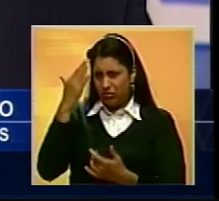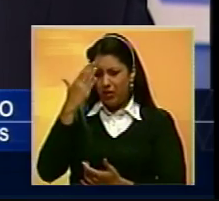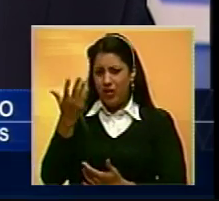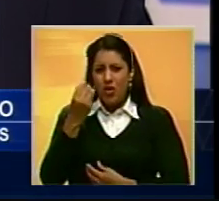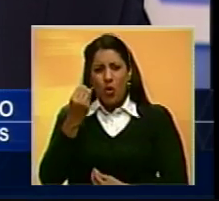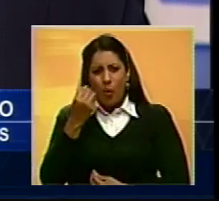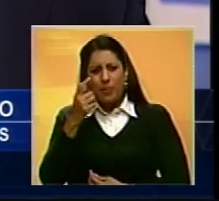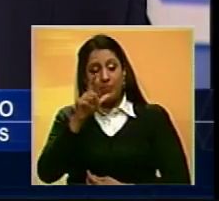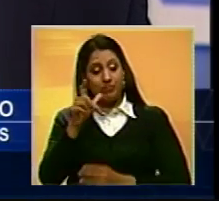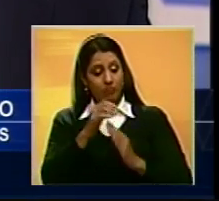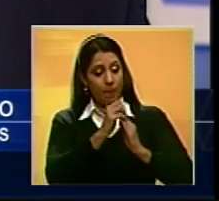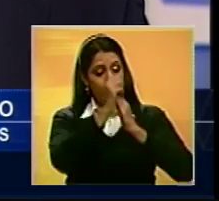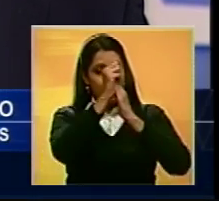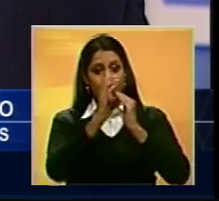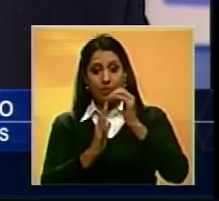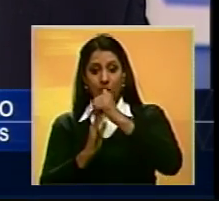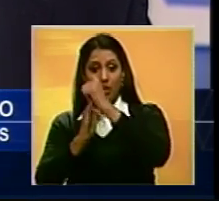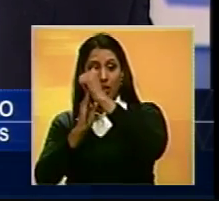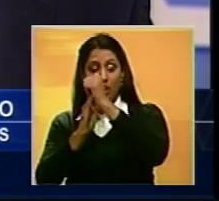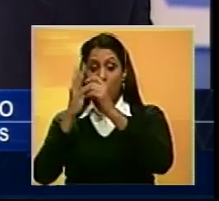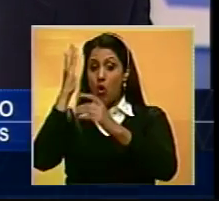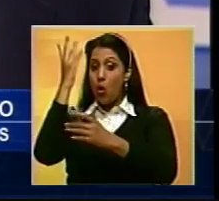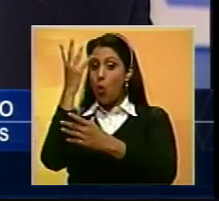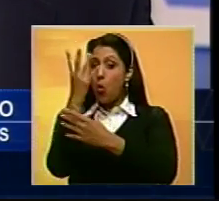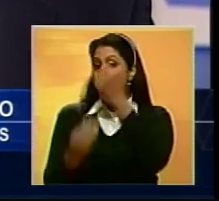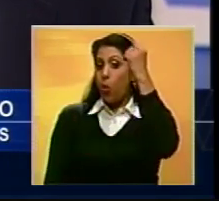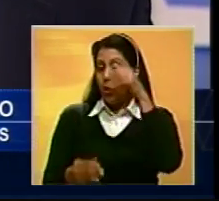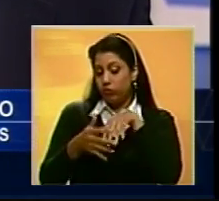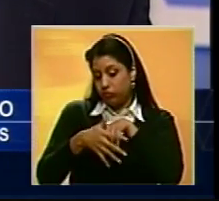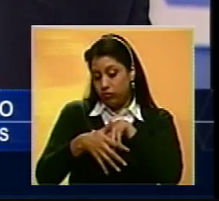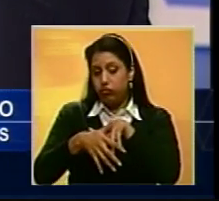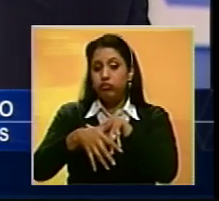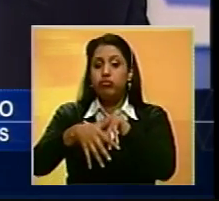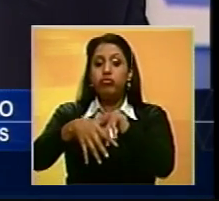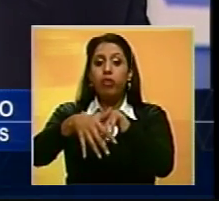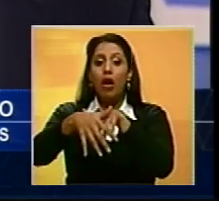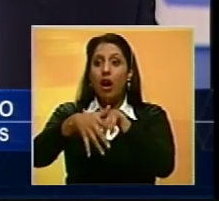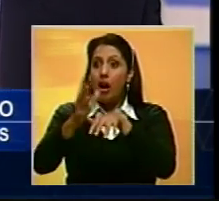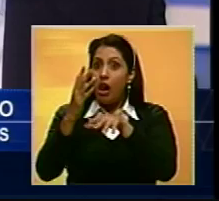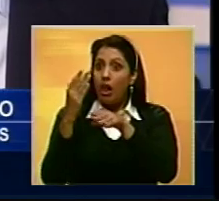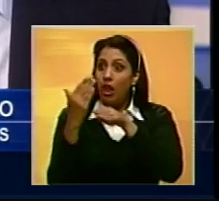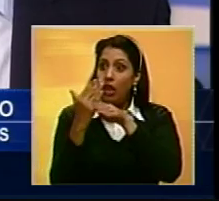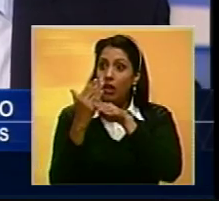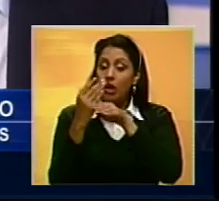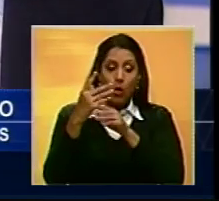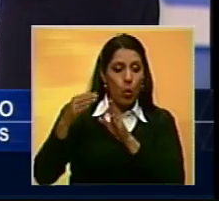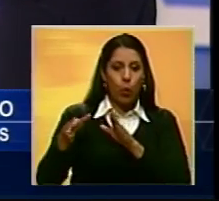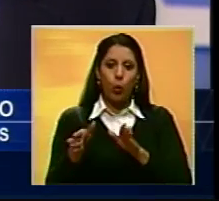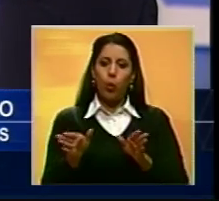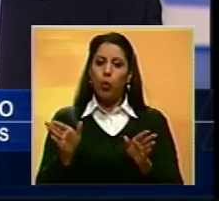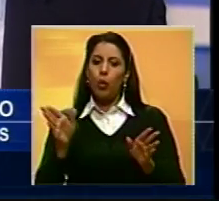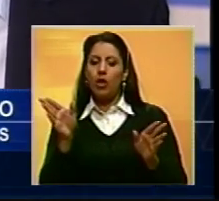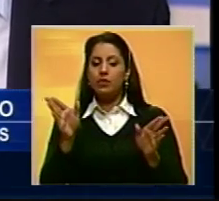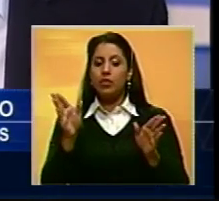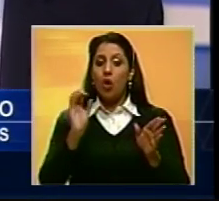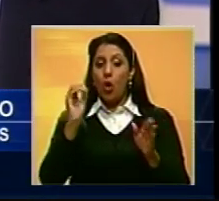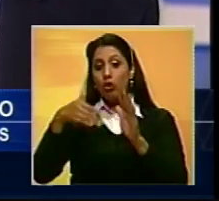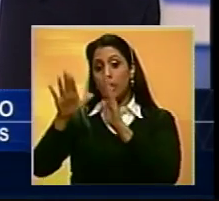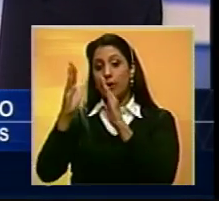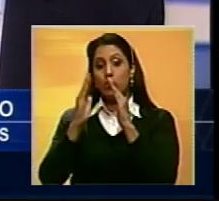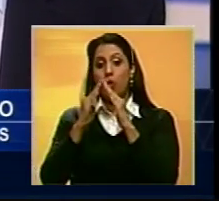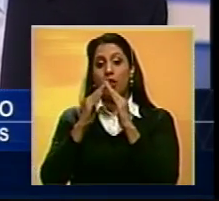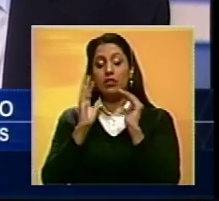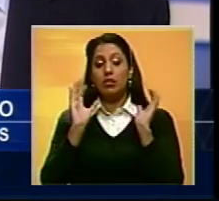cómo los líderes arrancan con la marcha, pero a mitad del camino se van para los lados, o se van para su